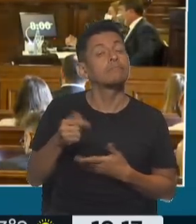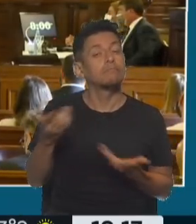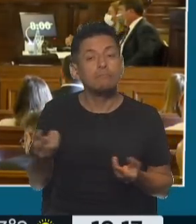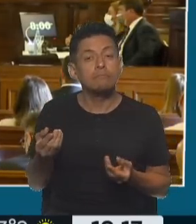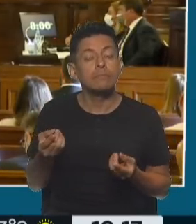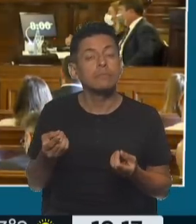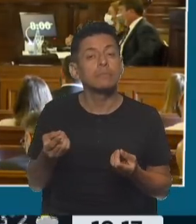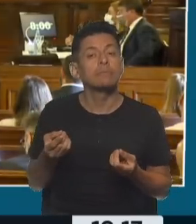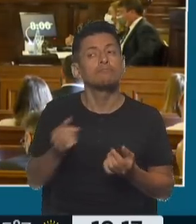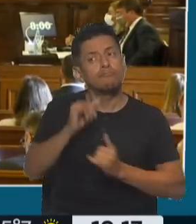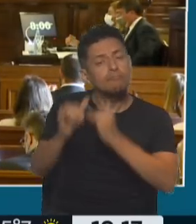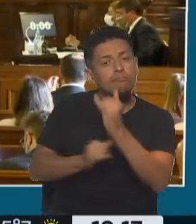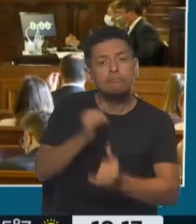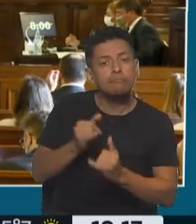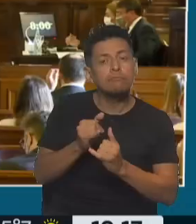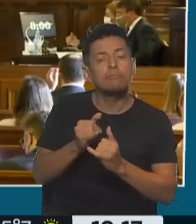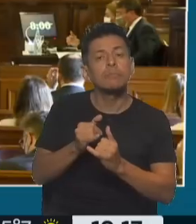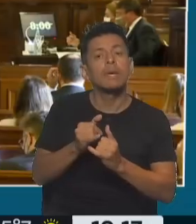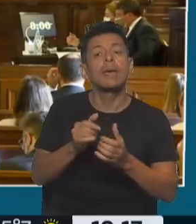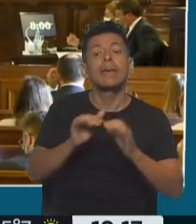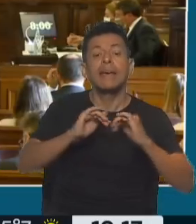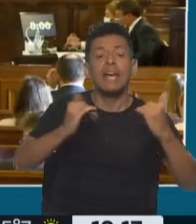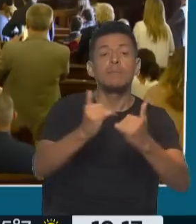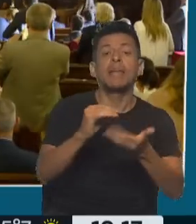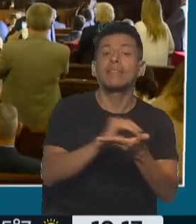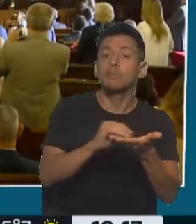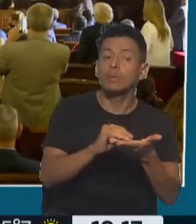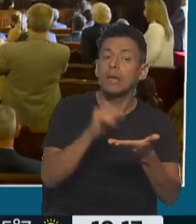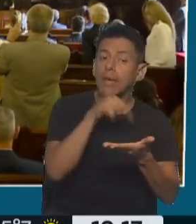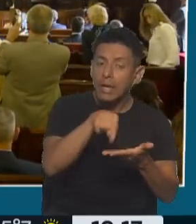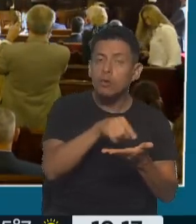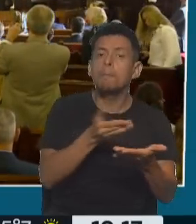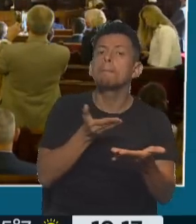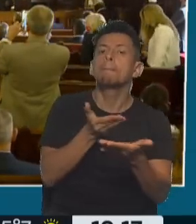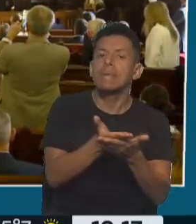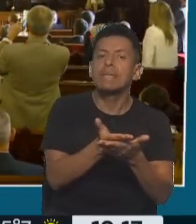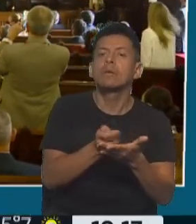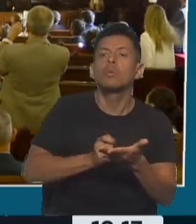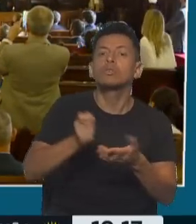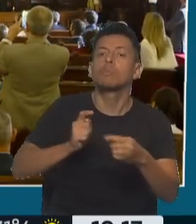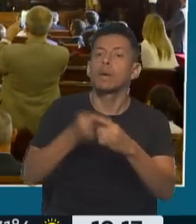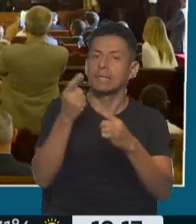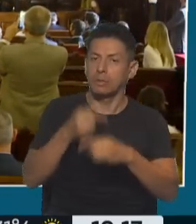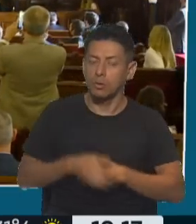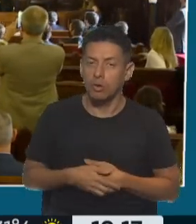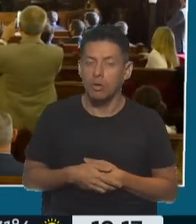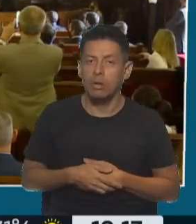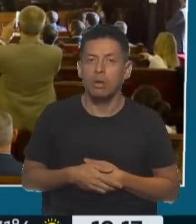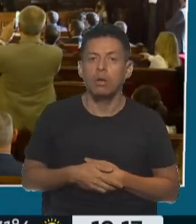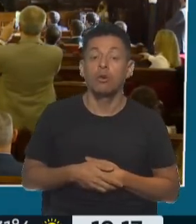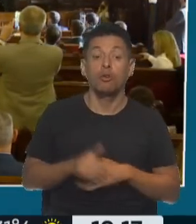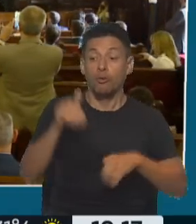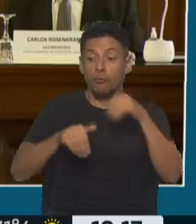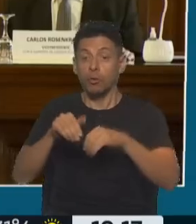de que el Parlamento, la Cámara de Diputados, inicie un pedido de juicio político. Bueno, tenía el 22% de los